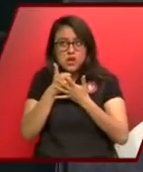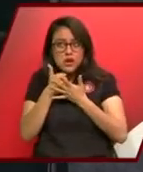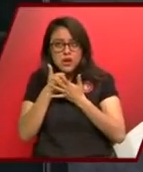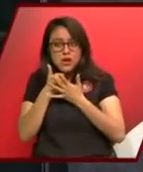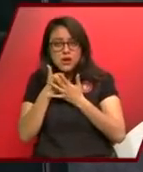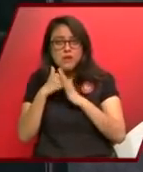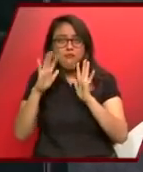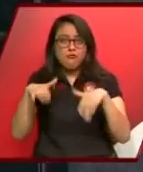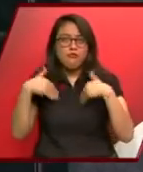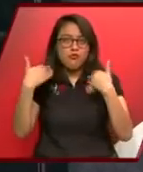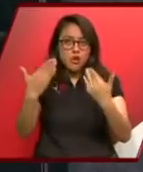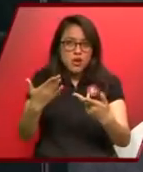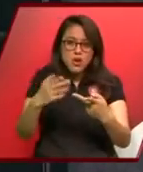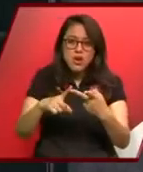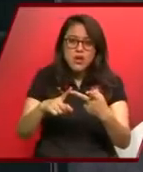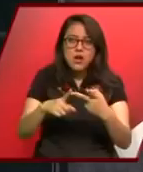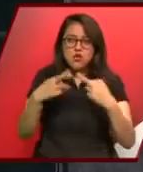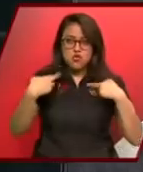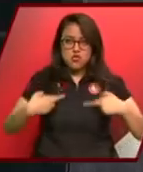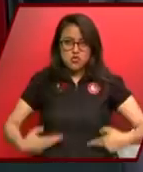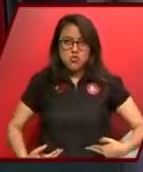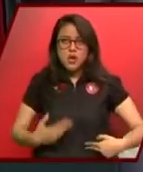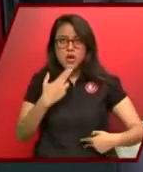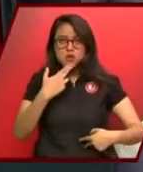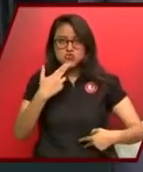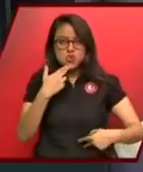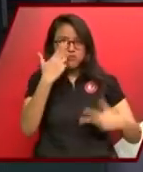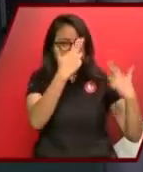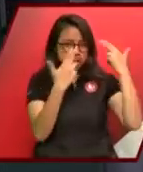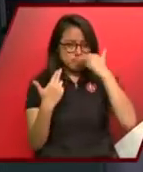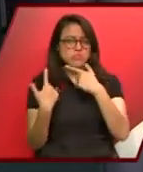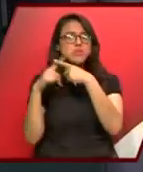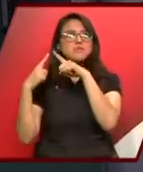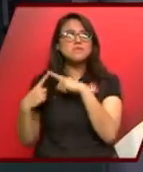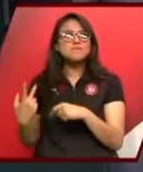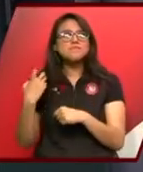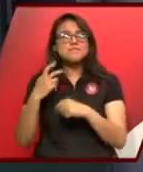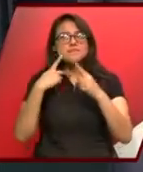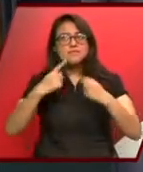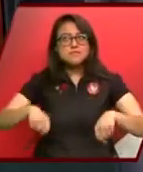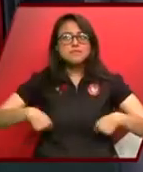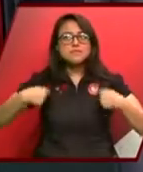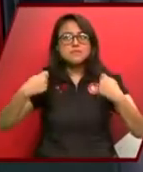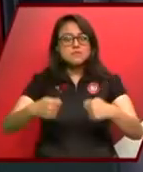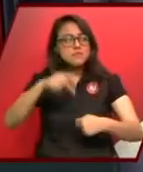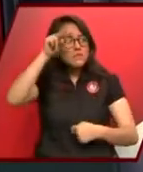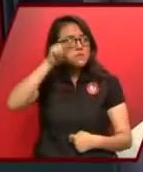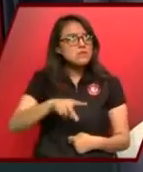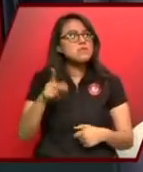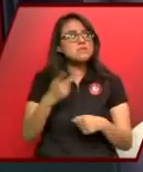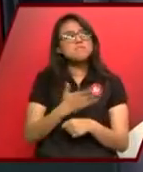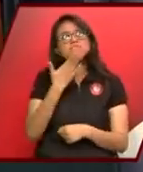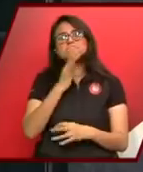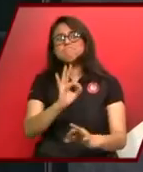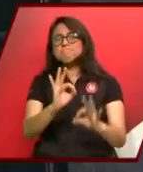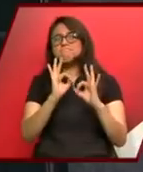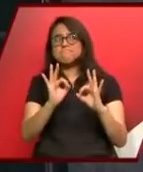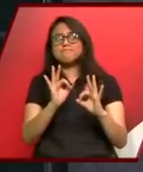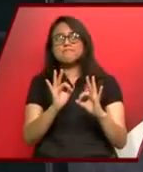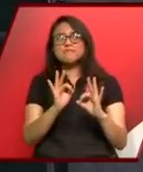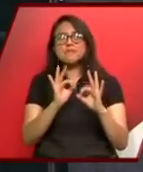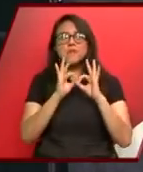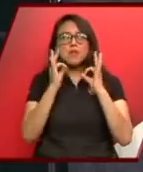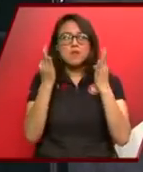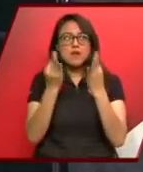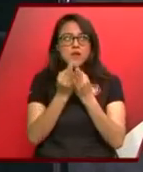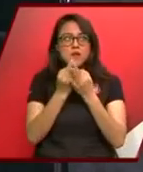fuera, todo lo que es vestuario, producción. Claro. La verdad, es un evento que de verdad vale la pena. Y la